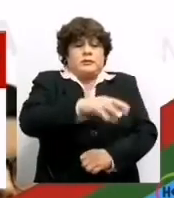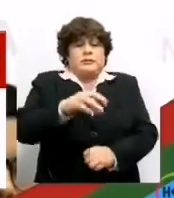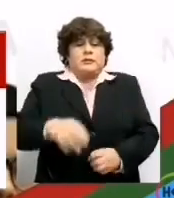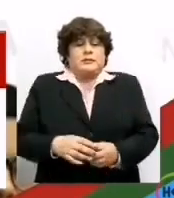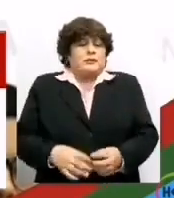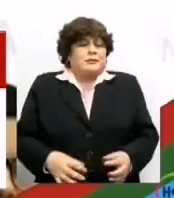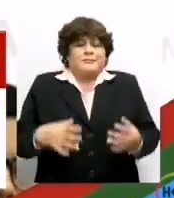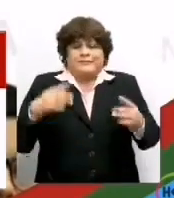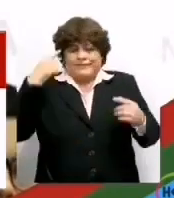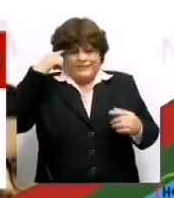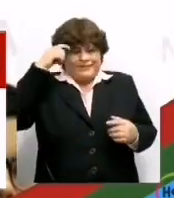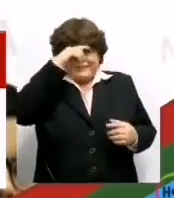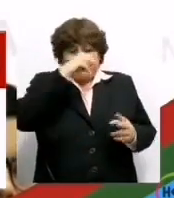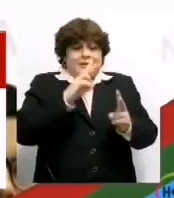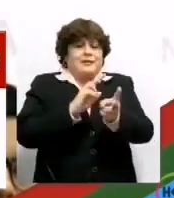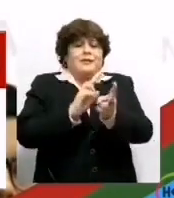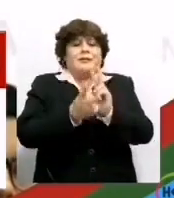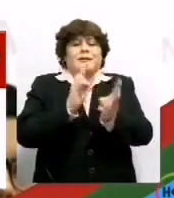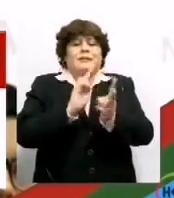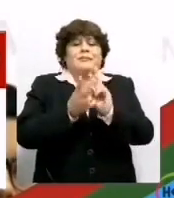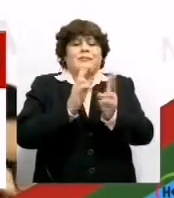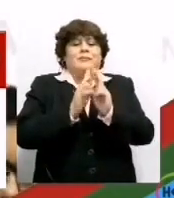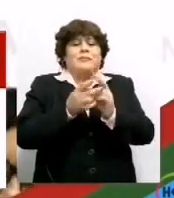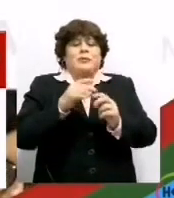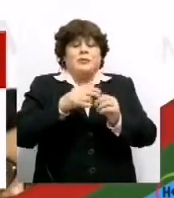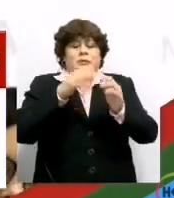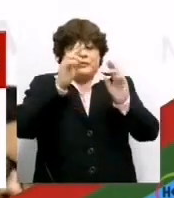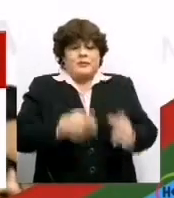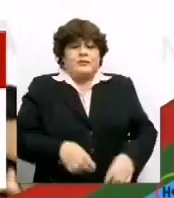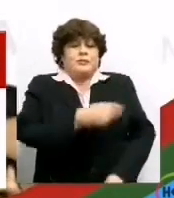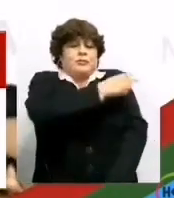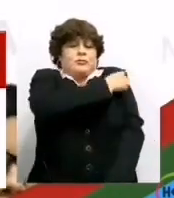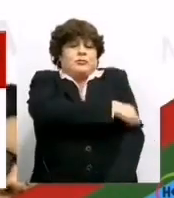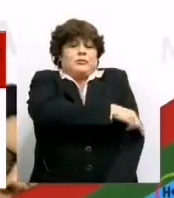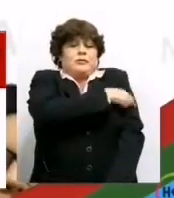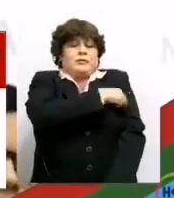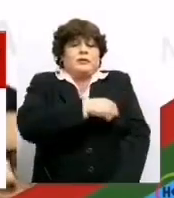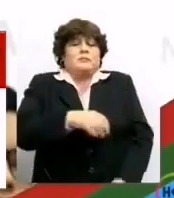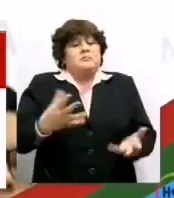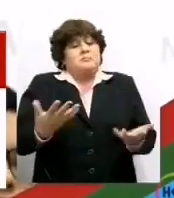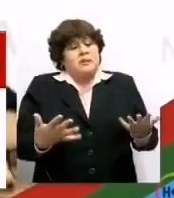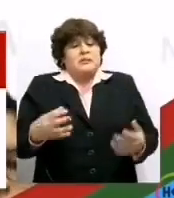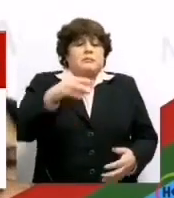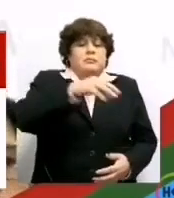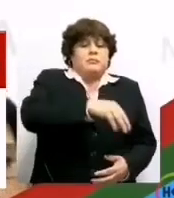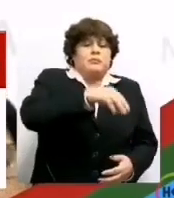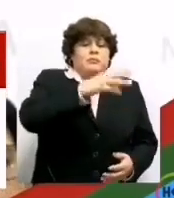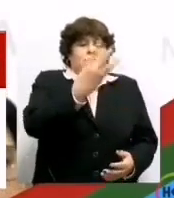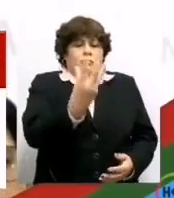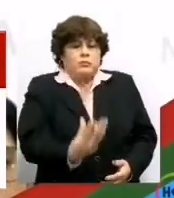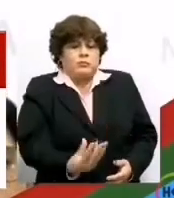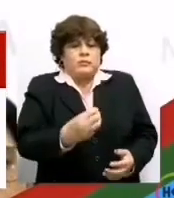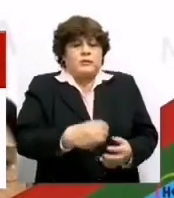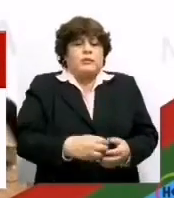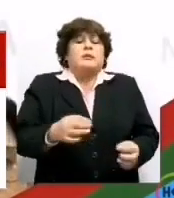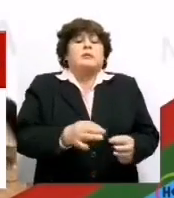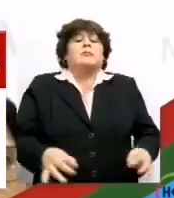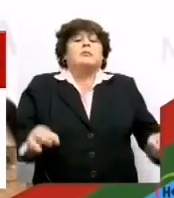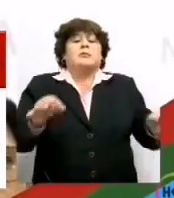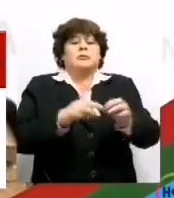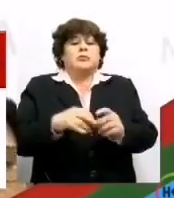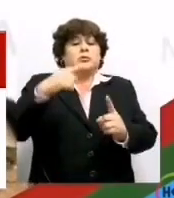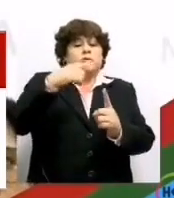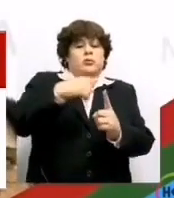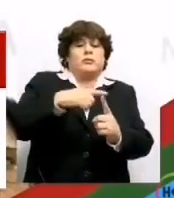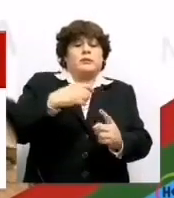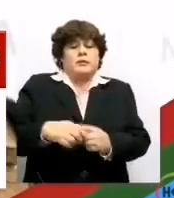increíble que por ejemplo en virú exista un hospital que más parece posta una prioridad en el gobierno Regional